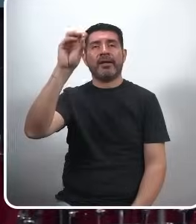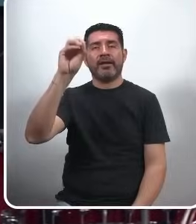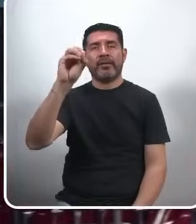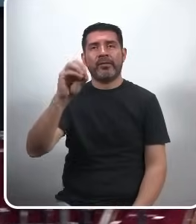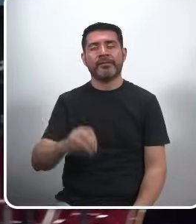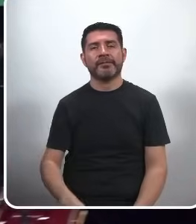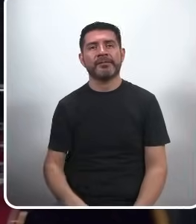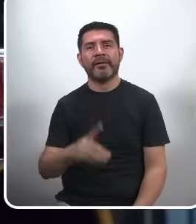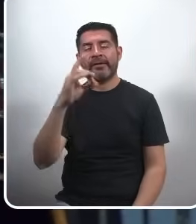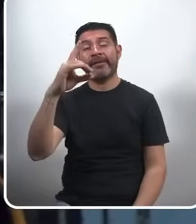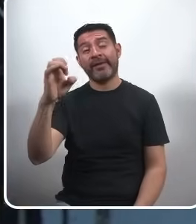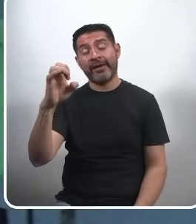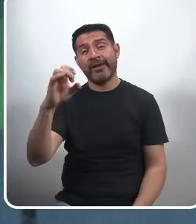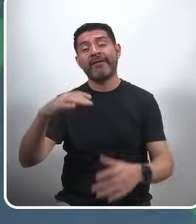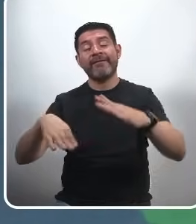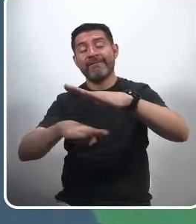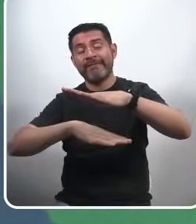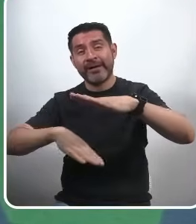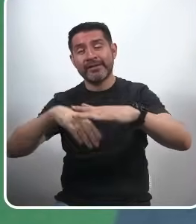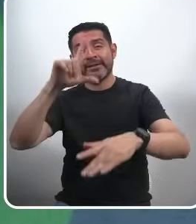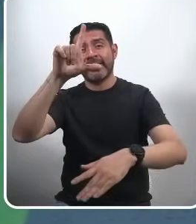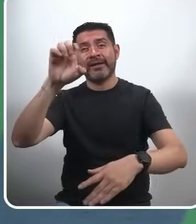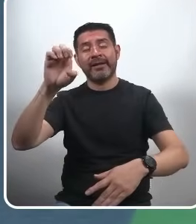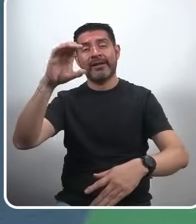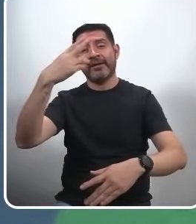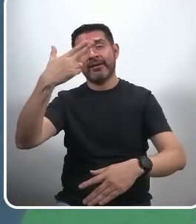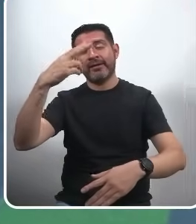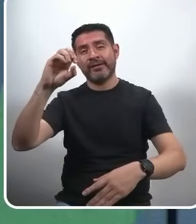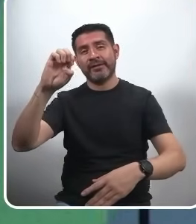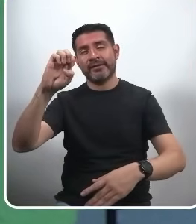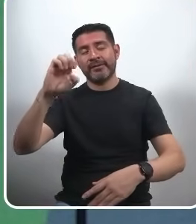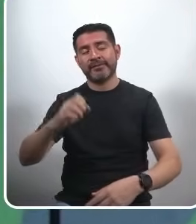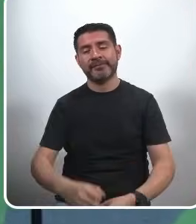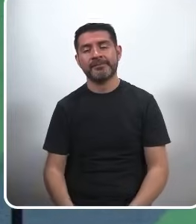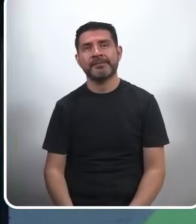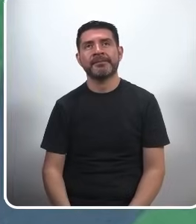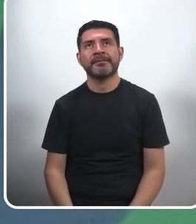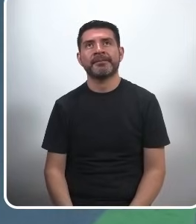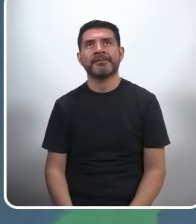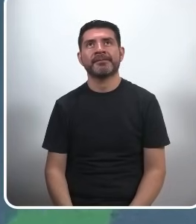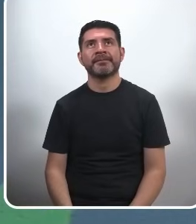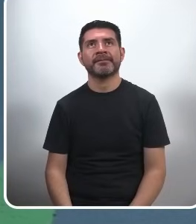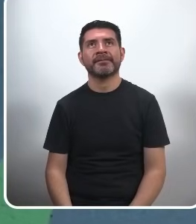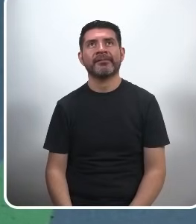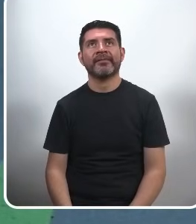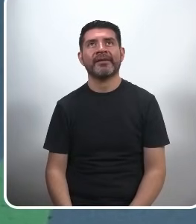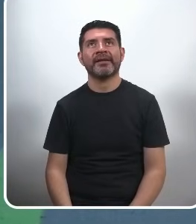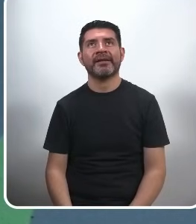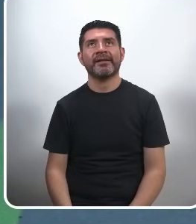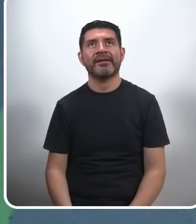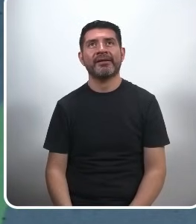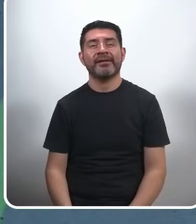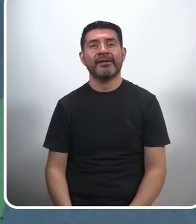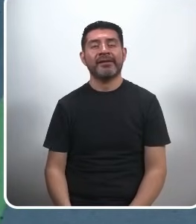Uf, uno de mantequilla con quién sabe qué más, y vainilla y todo, maravilloso. Y dije,